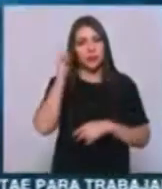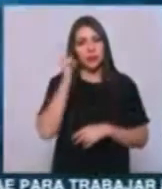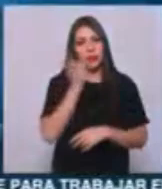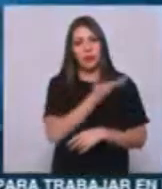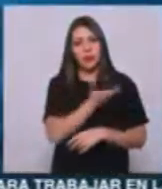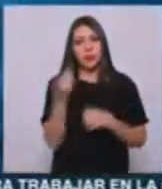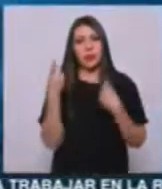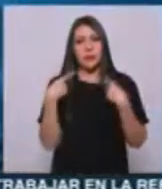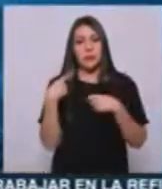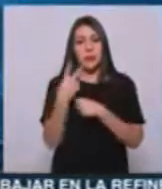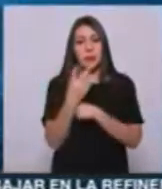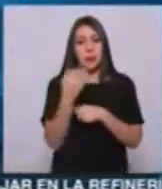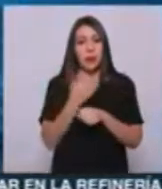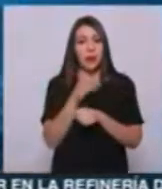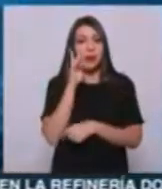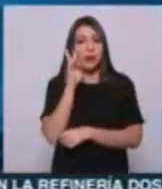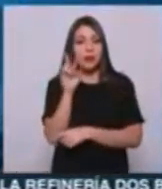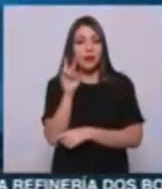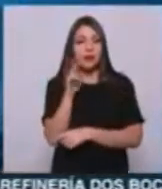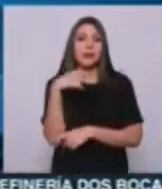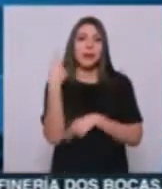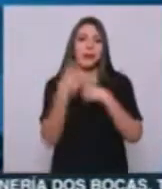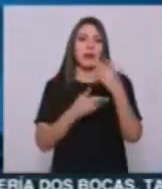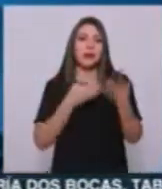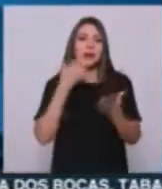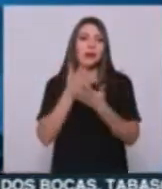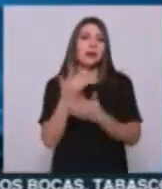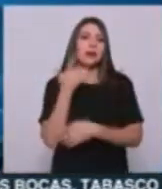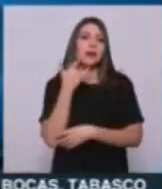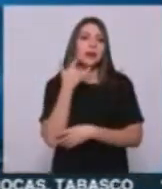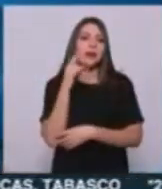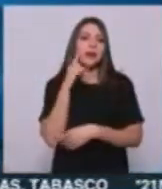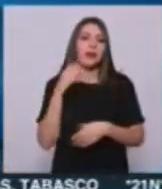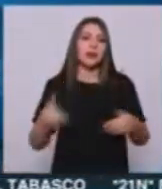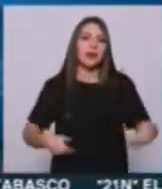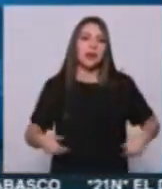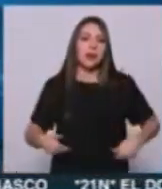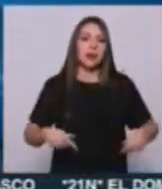los televidentes vengan este fin de semana a disfrutar de esta ópera con música en vivo.